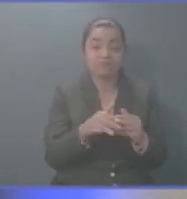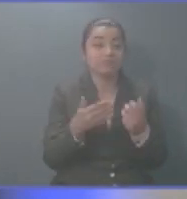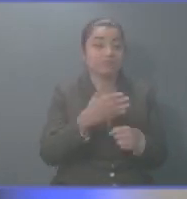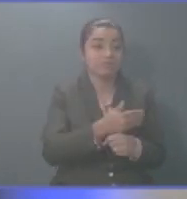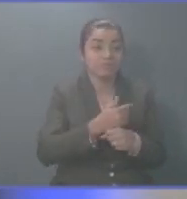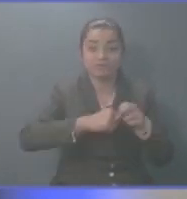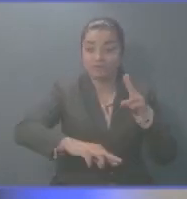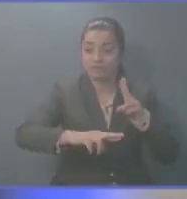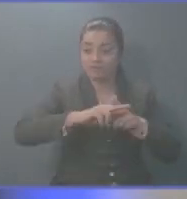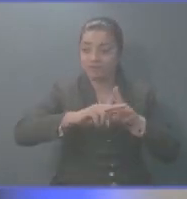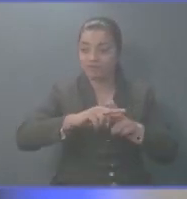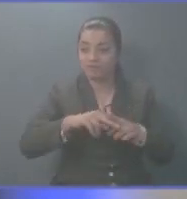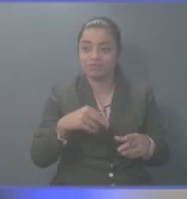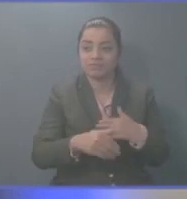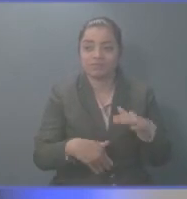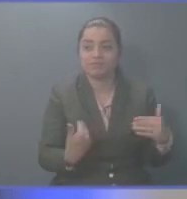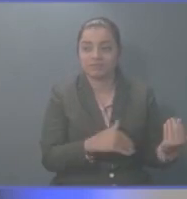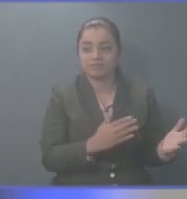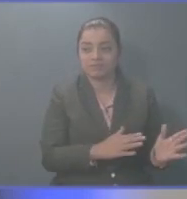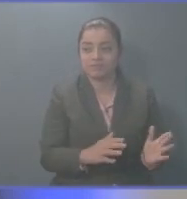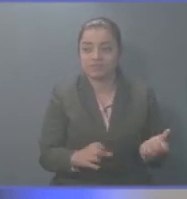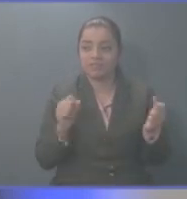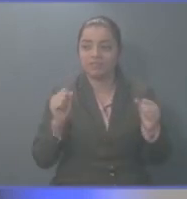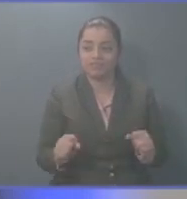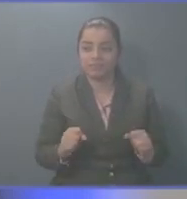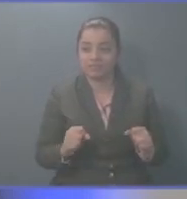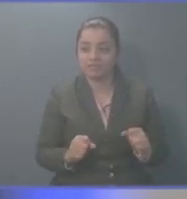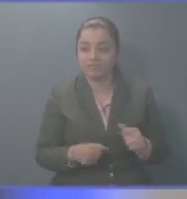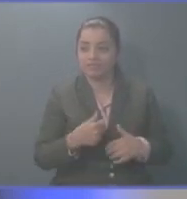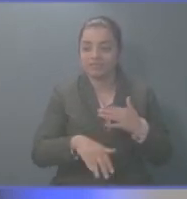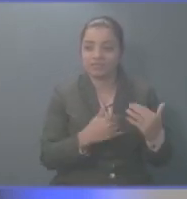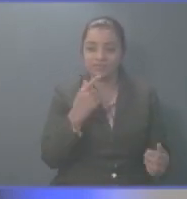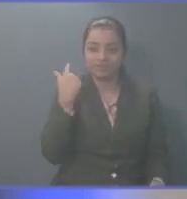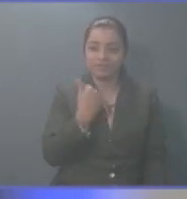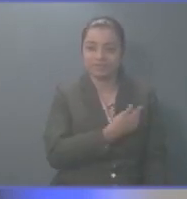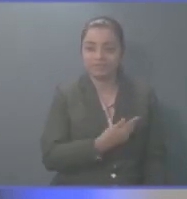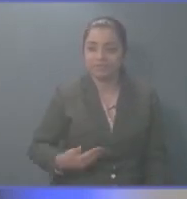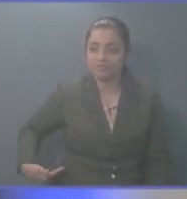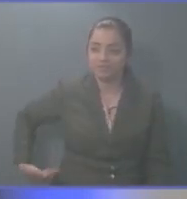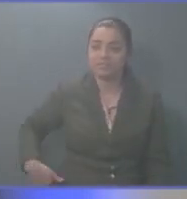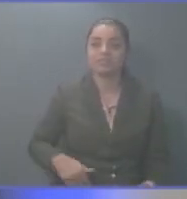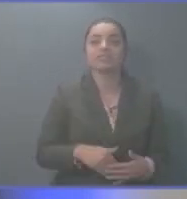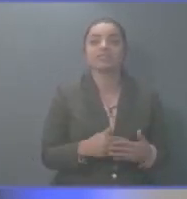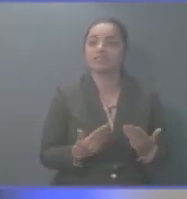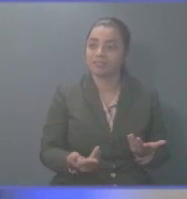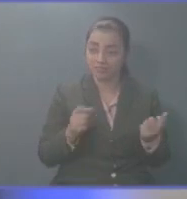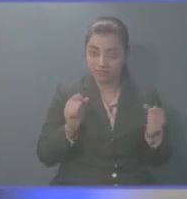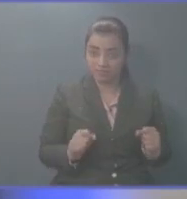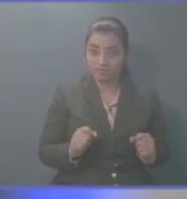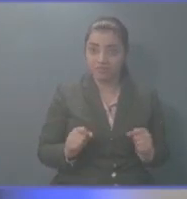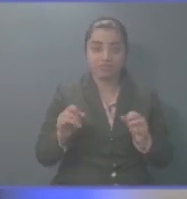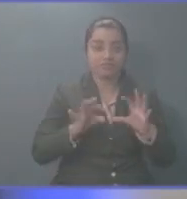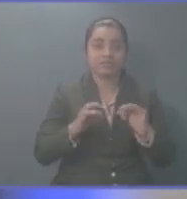Arena no estamos siendo una oposición destructiva para el presidente Bukele y él no se puede quejar. Por eso es que yo bajo